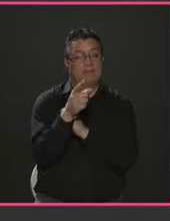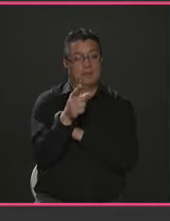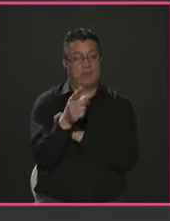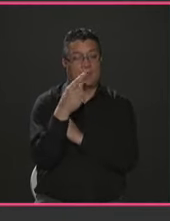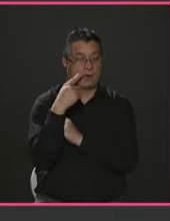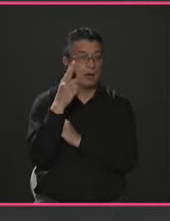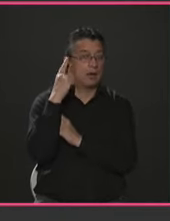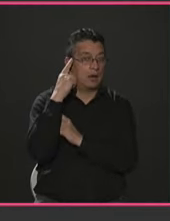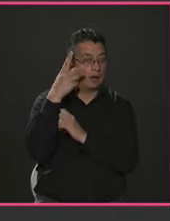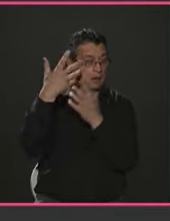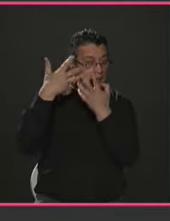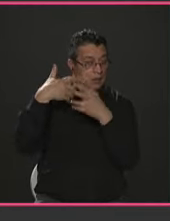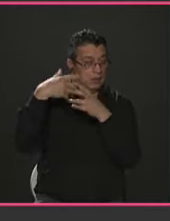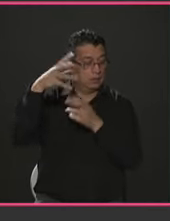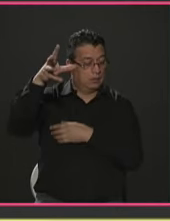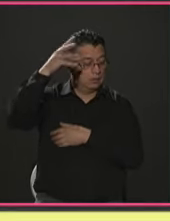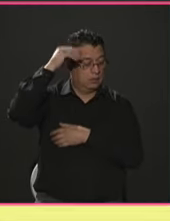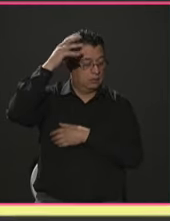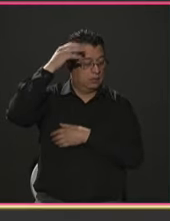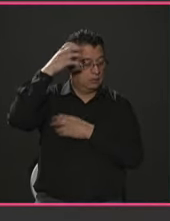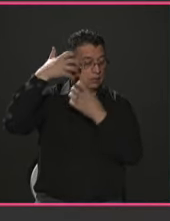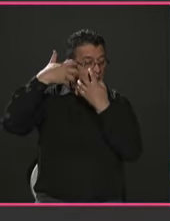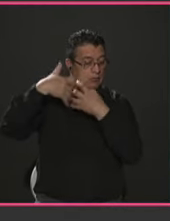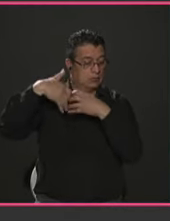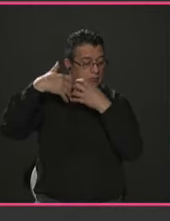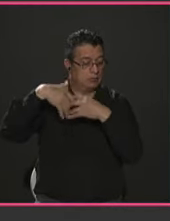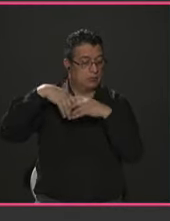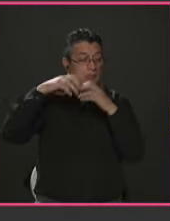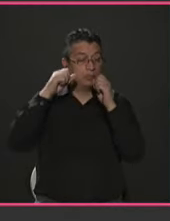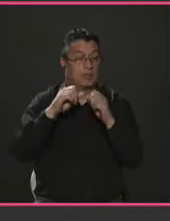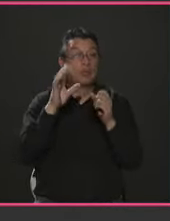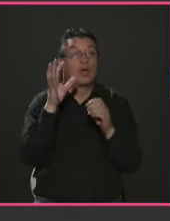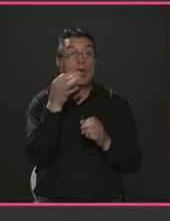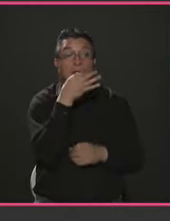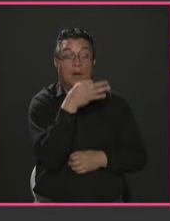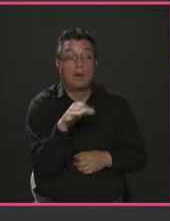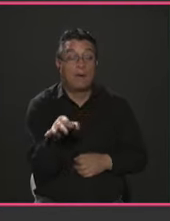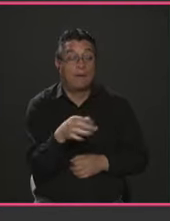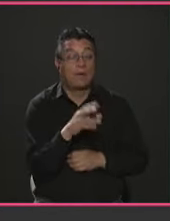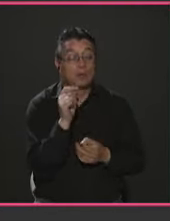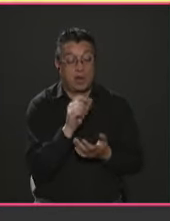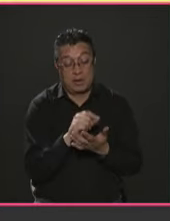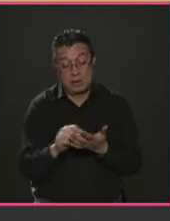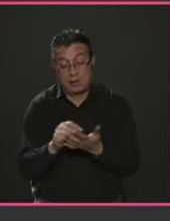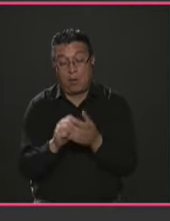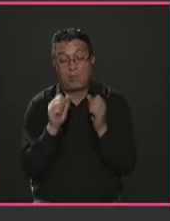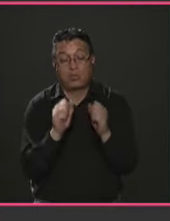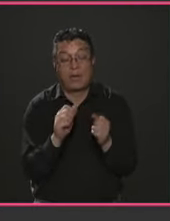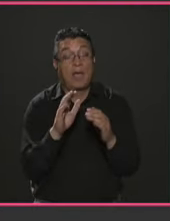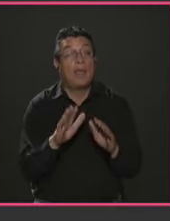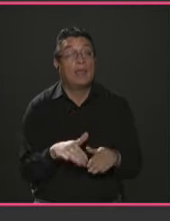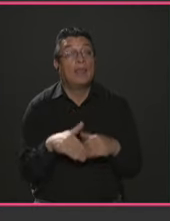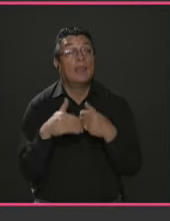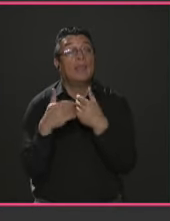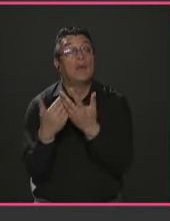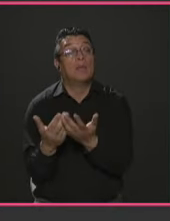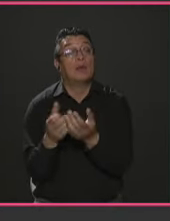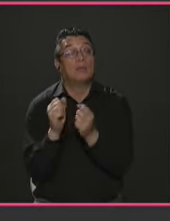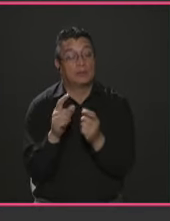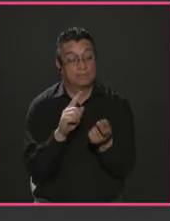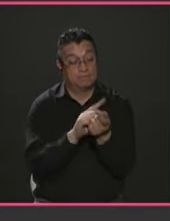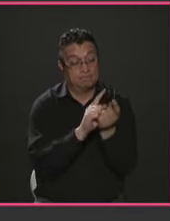decodificar tomar esa señal cierto ese audio si que fuera hablado podemos tener información escrita y posteriormente cierto